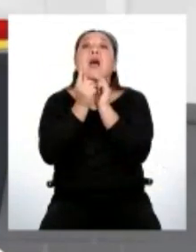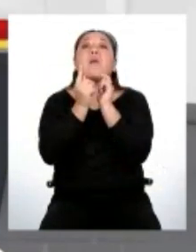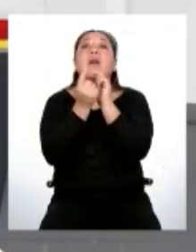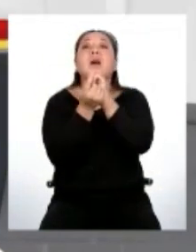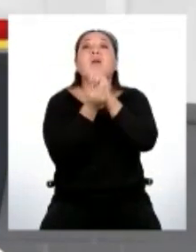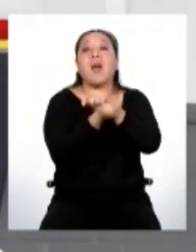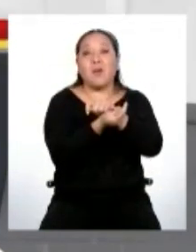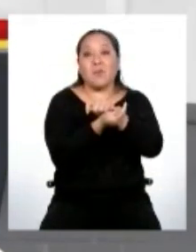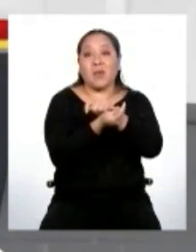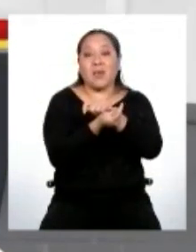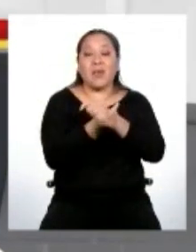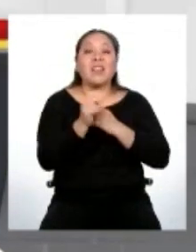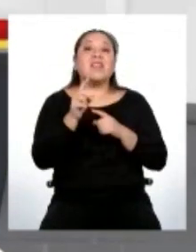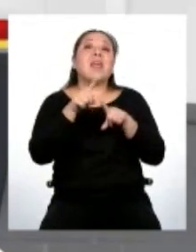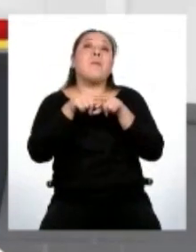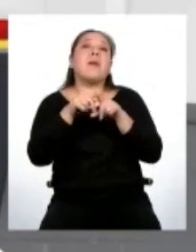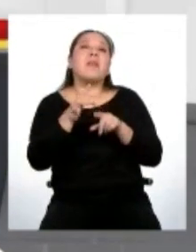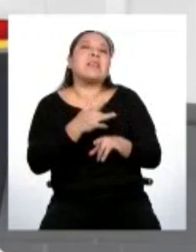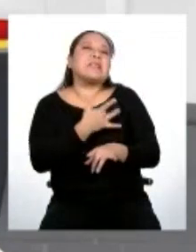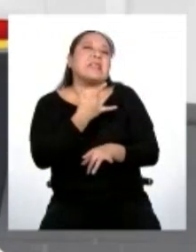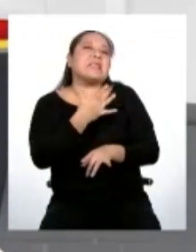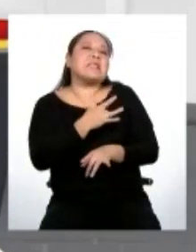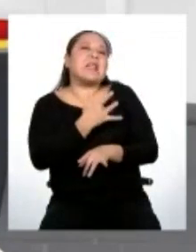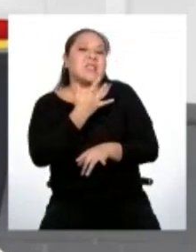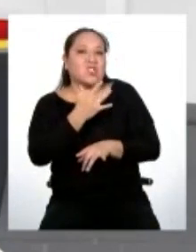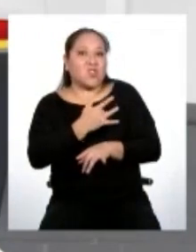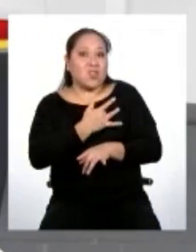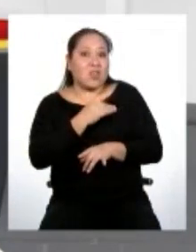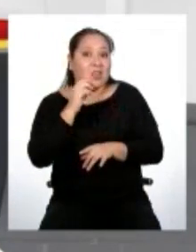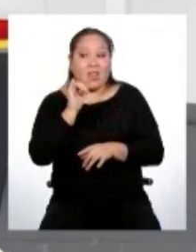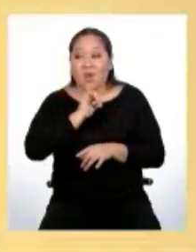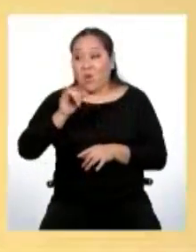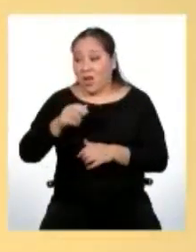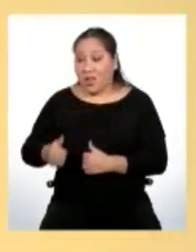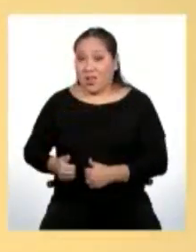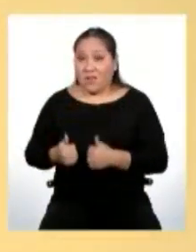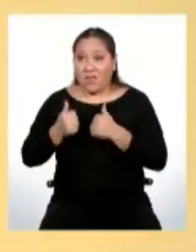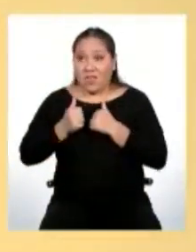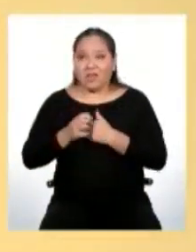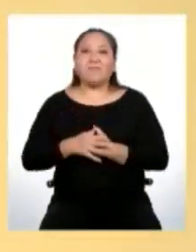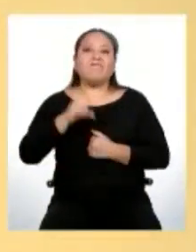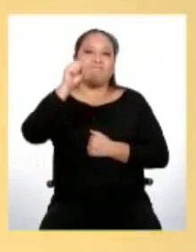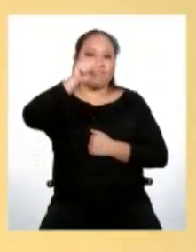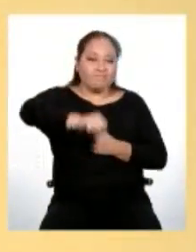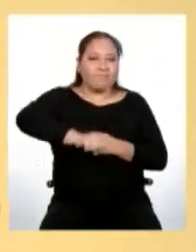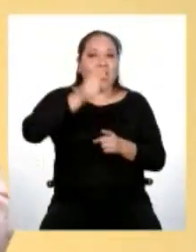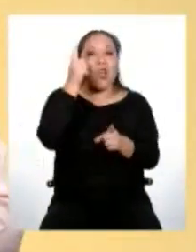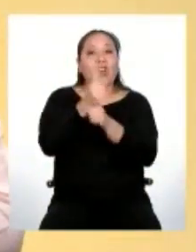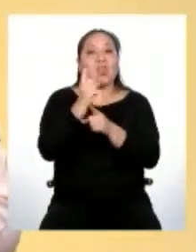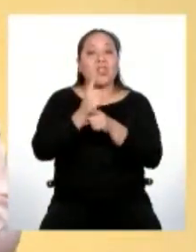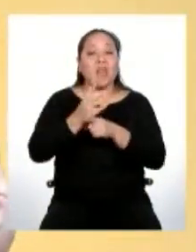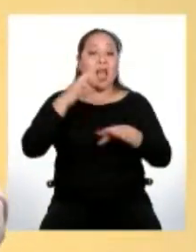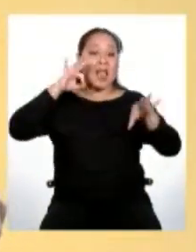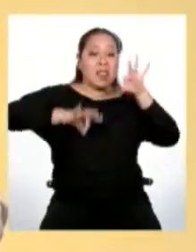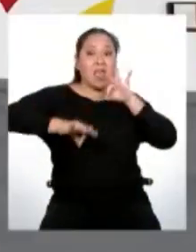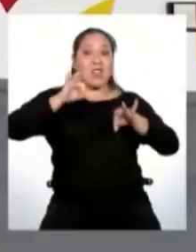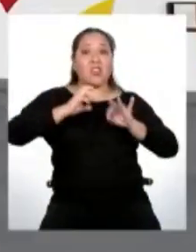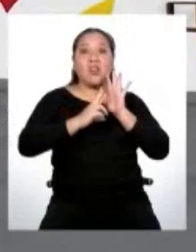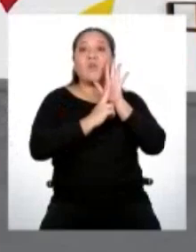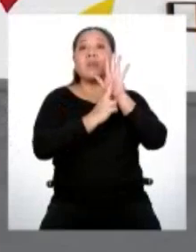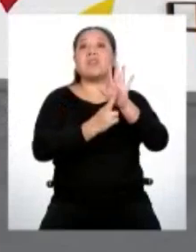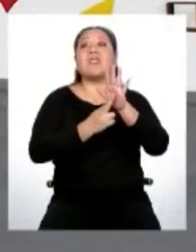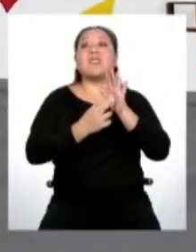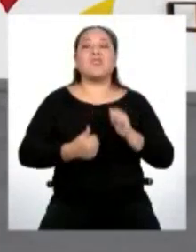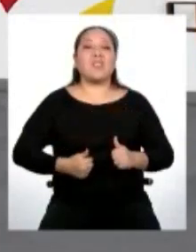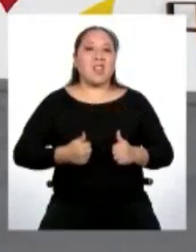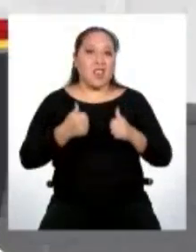nuestra voz según las sensaciones internas que tenemos, como en la vida. Es que el teatro es una representación de la vida.